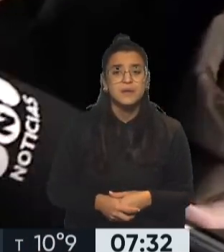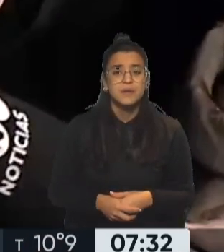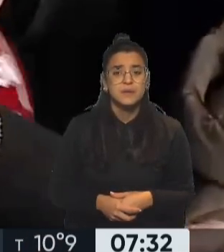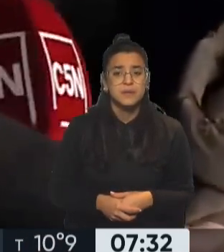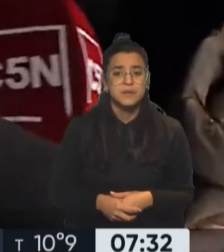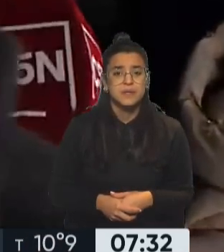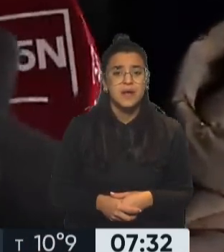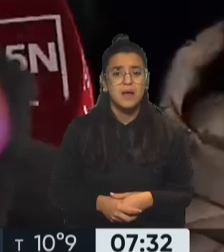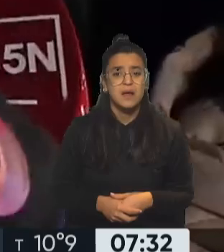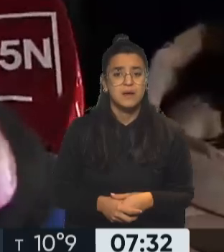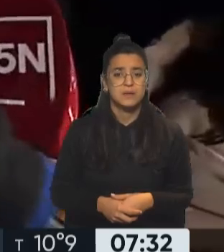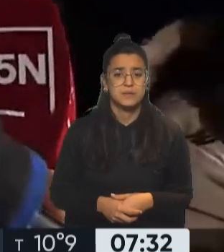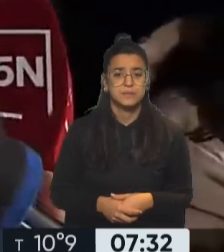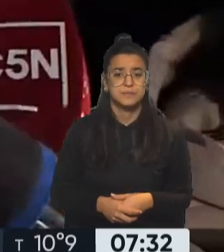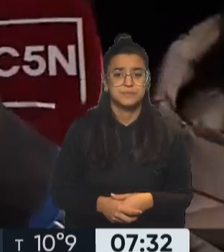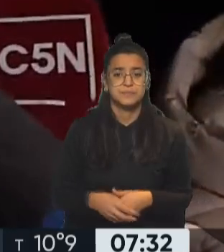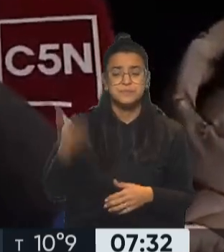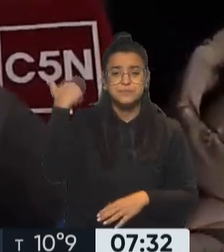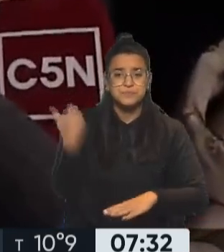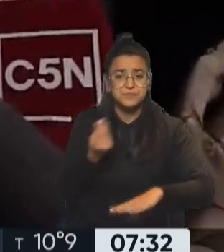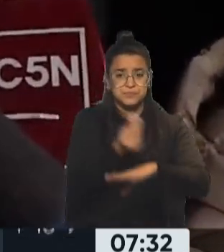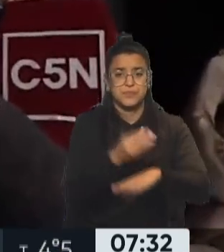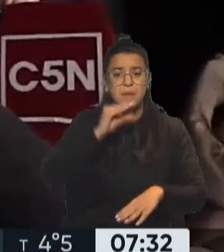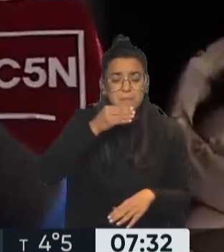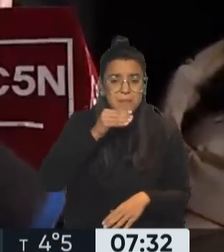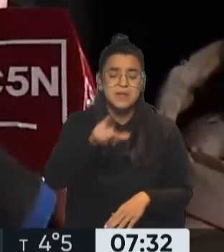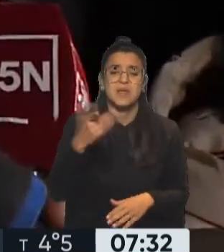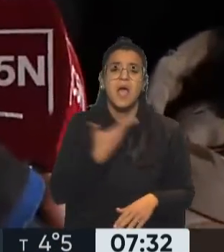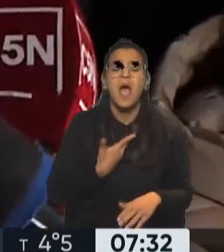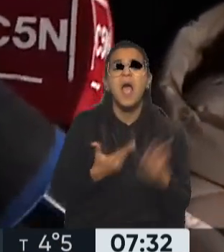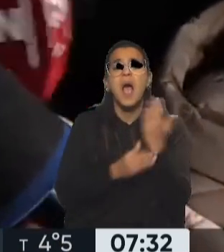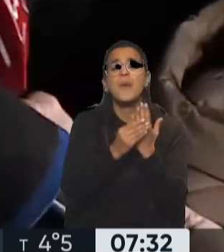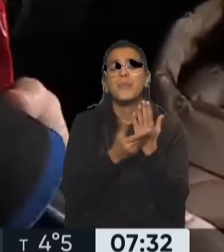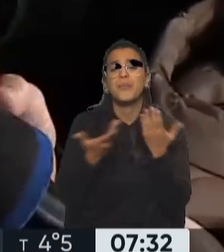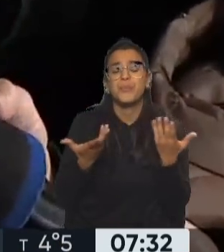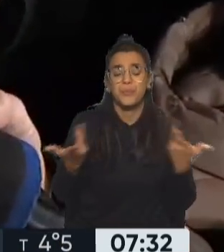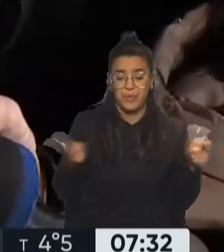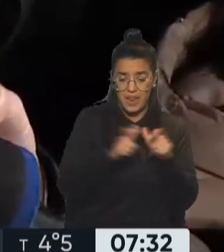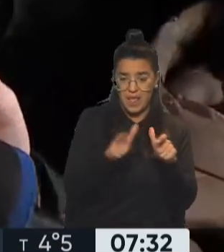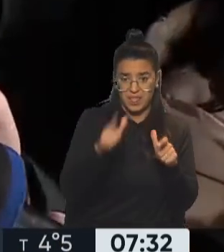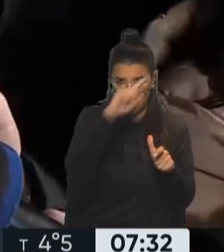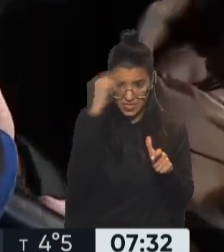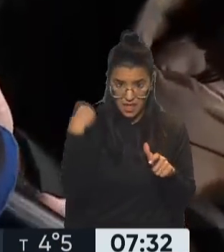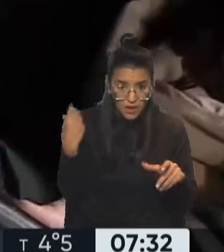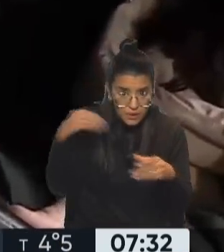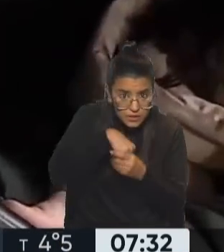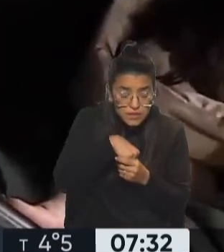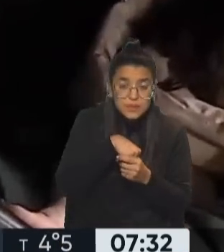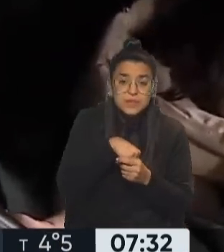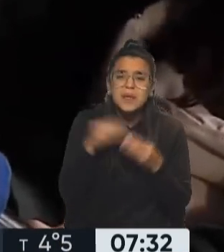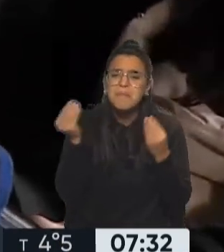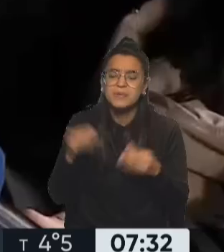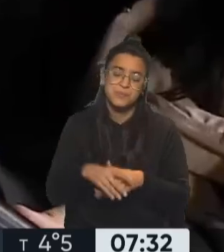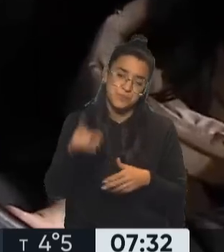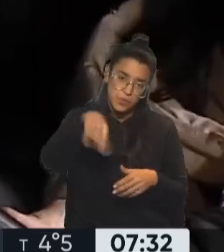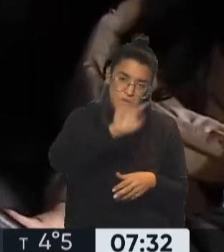Doctor, se habló en un momento de una posible incorporación de Sergio Massa al Gabinete Nacional. ¿Qué pasó con eso? Bueno, Sergio, primero ustedes